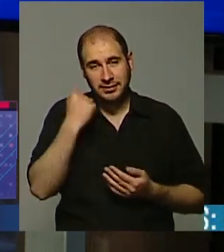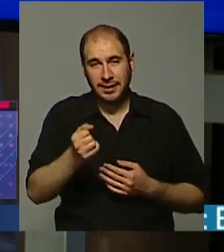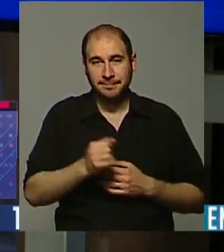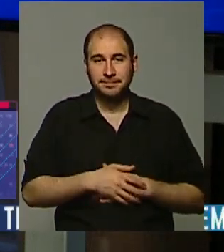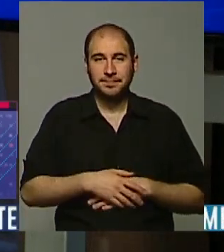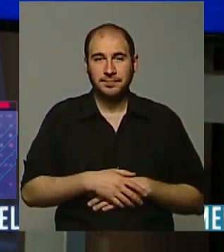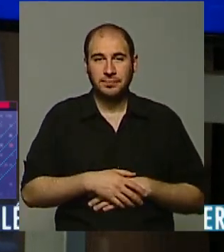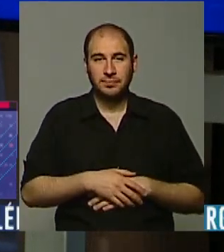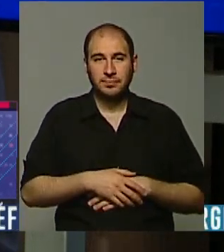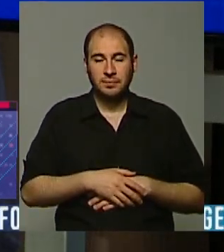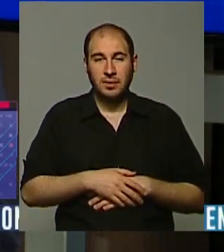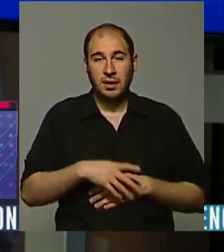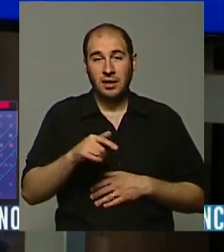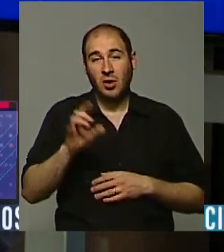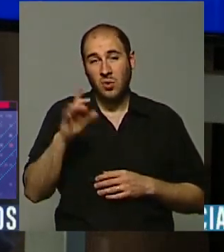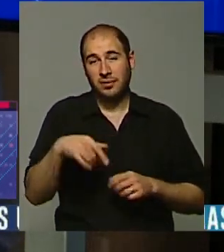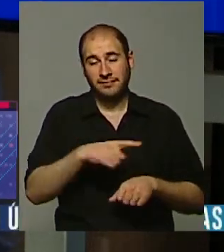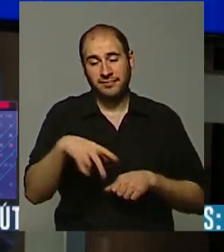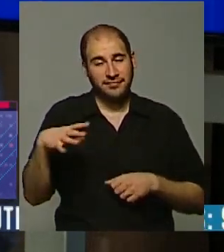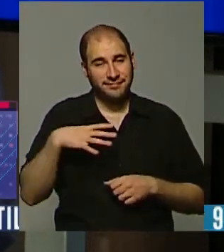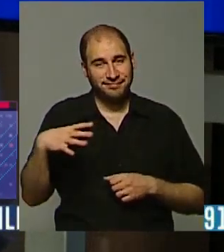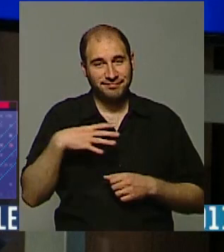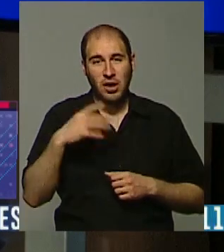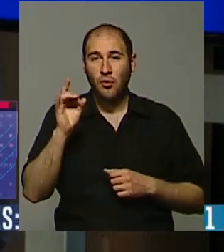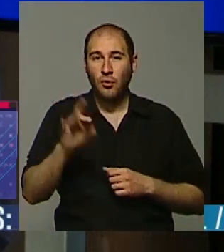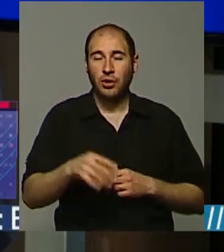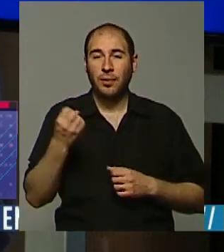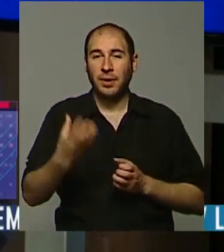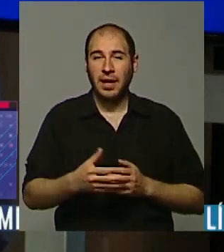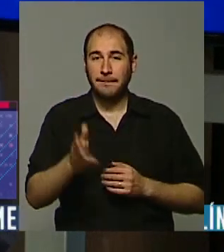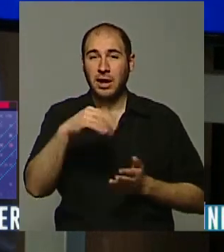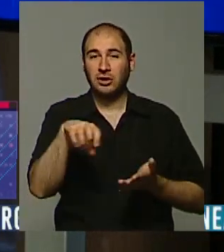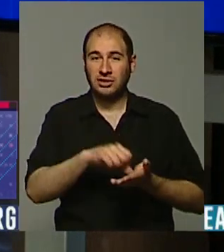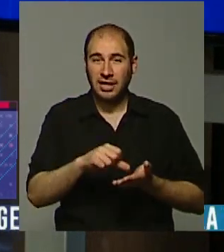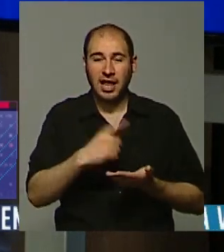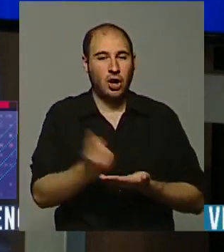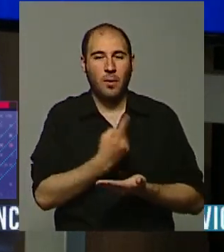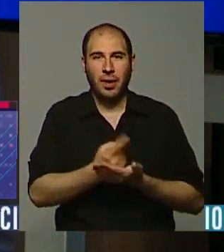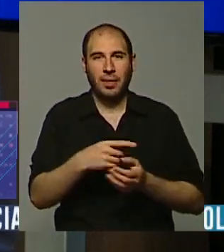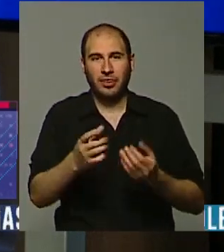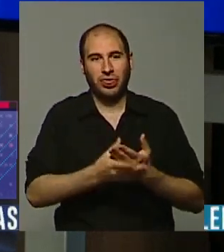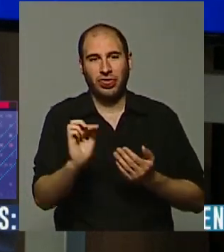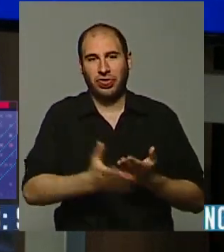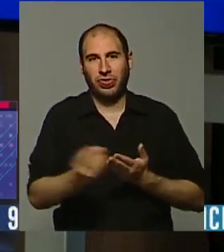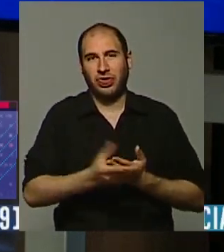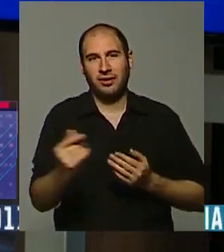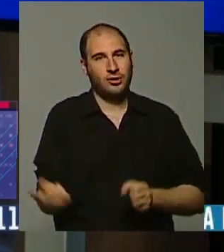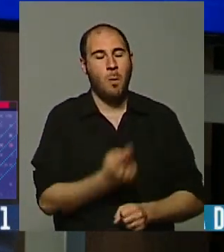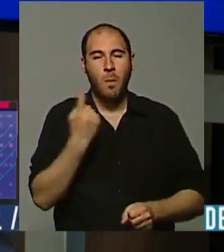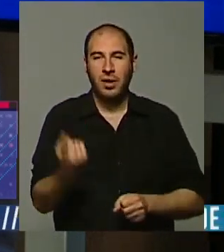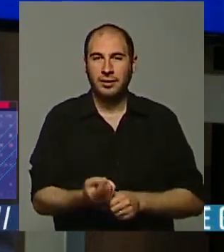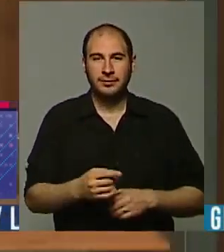prácticamente tomada y era cuestión de horas nada más por el simple hecho de que el Banco Central no podía seguir perdiendo divisas de la manera que lo venía